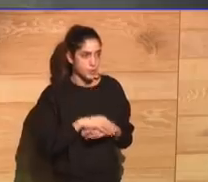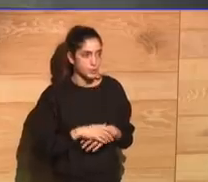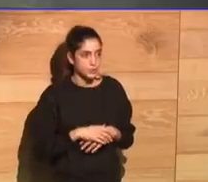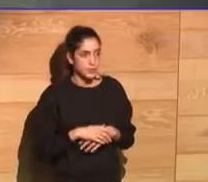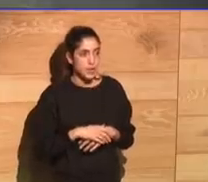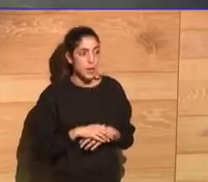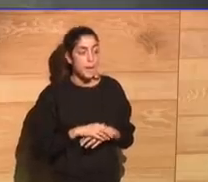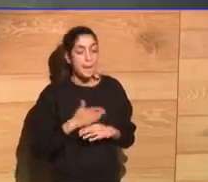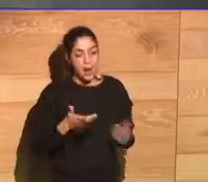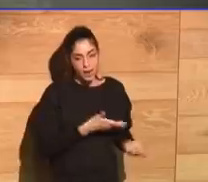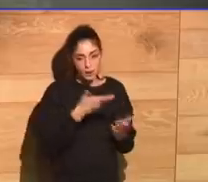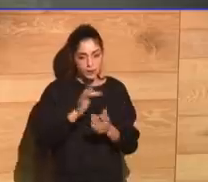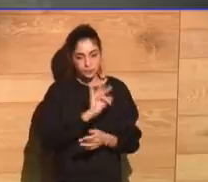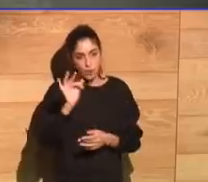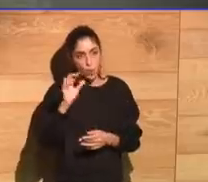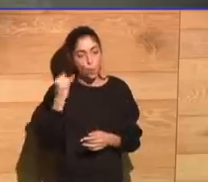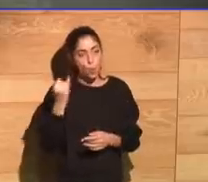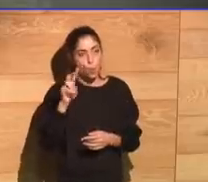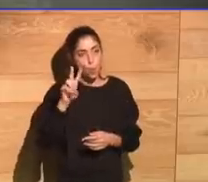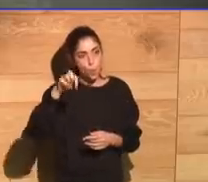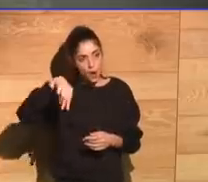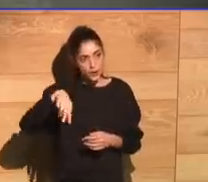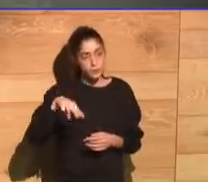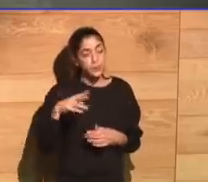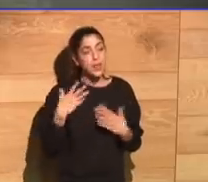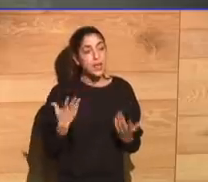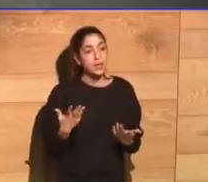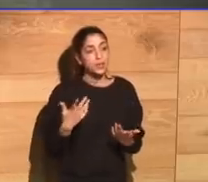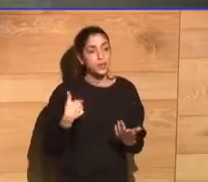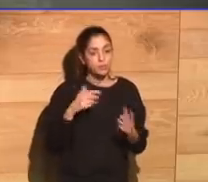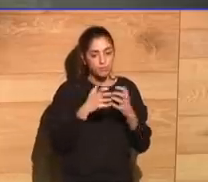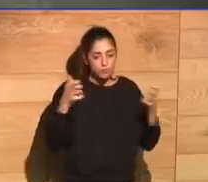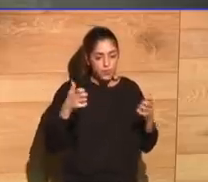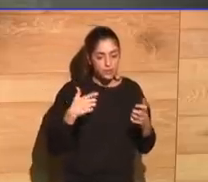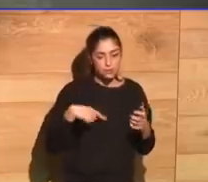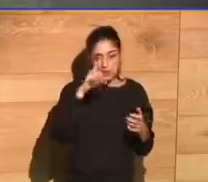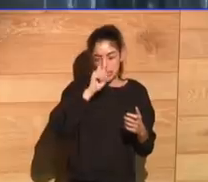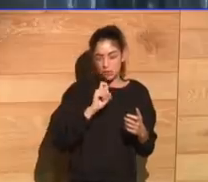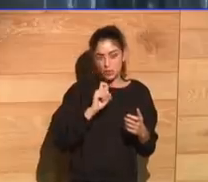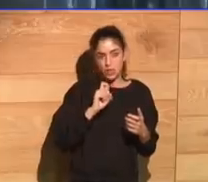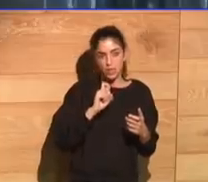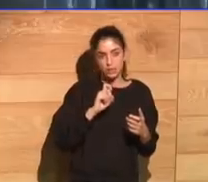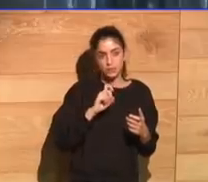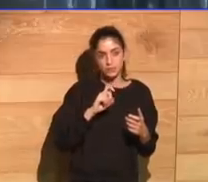Lo que generaba un problema para Richard Stallman, de hecho, partiendo de una frase que me acaba de recordar Rodrigo, que dijo,